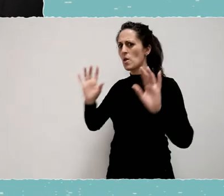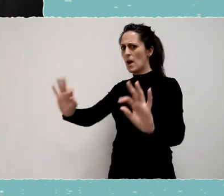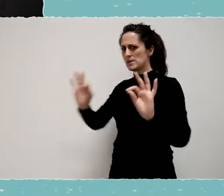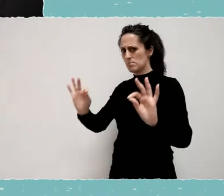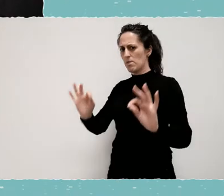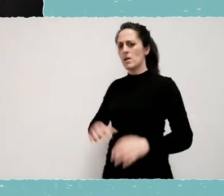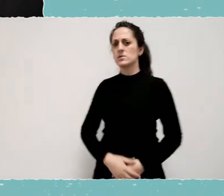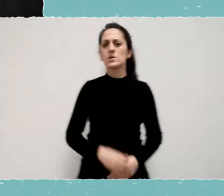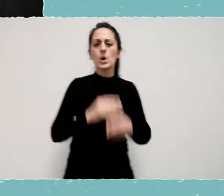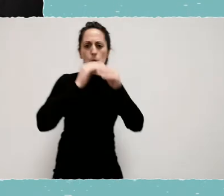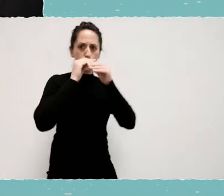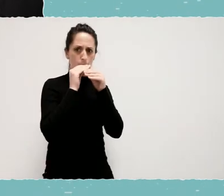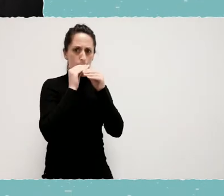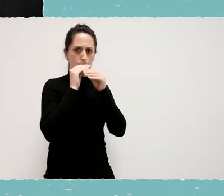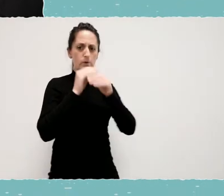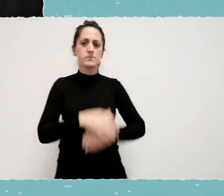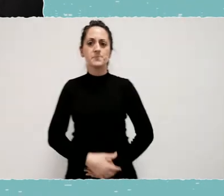Efectos especiais.